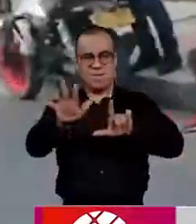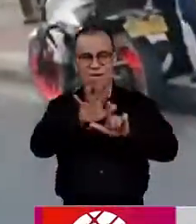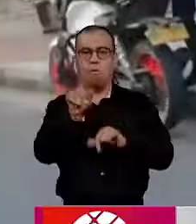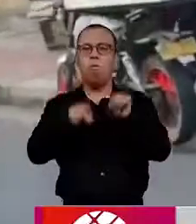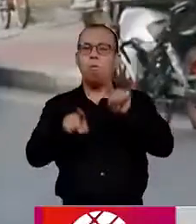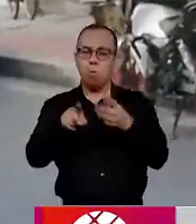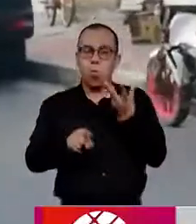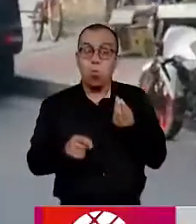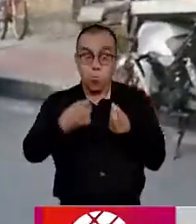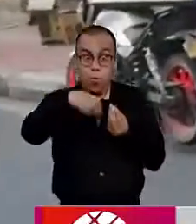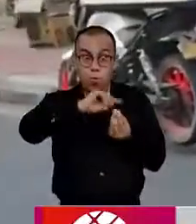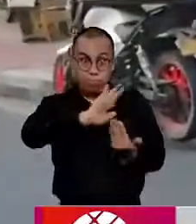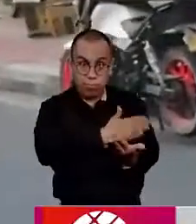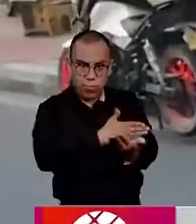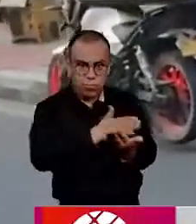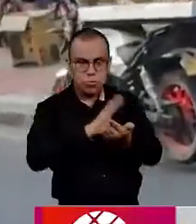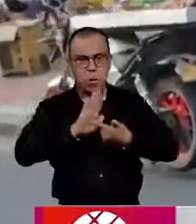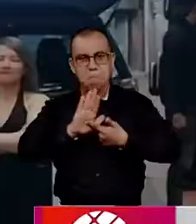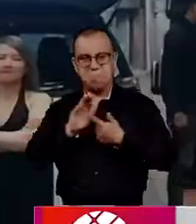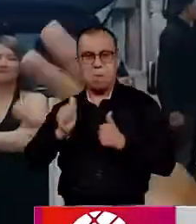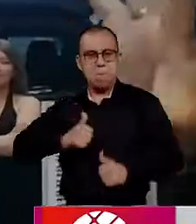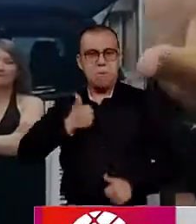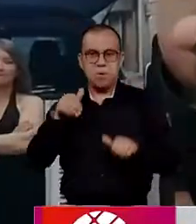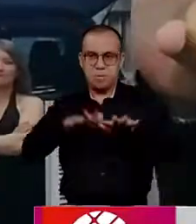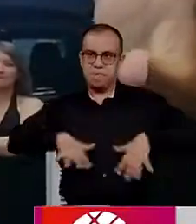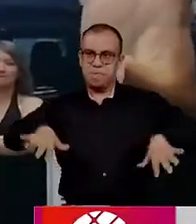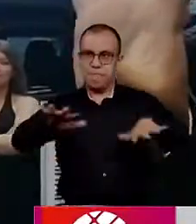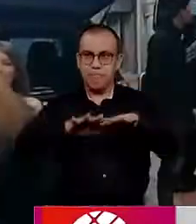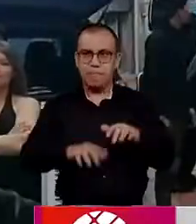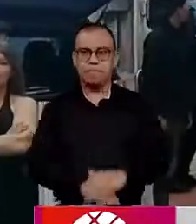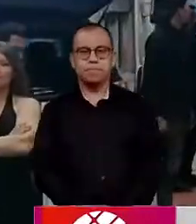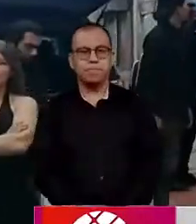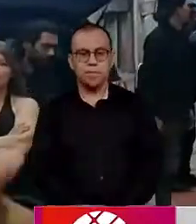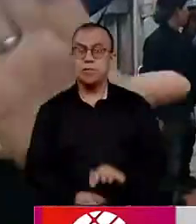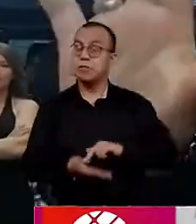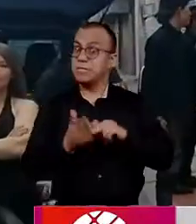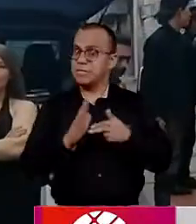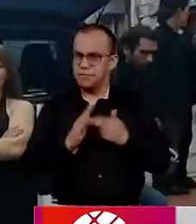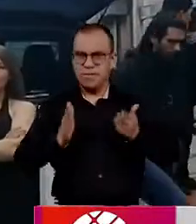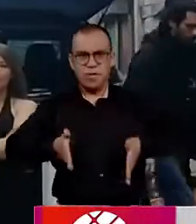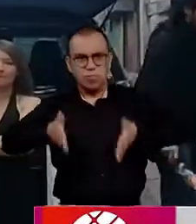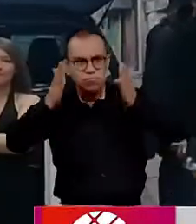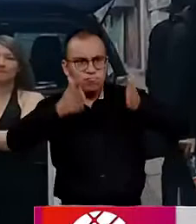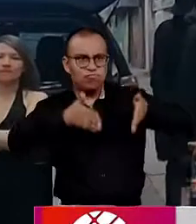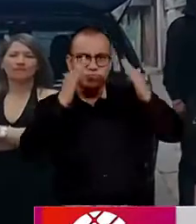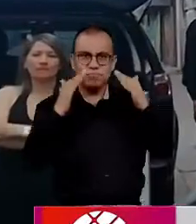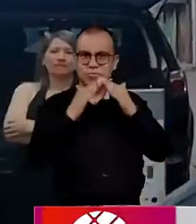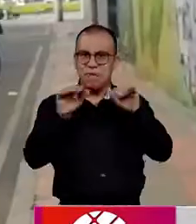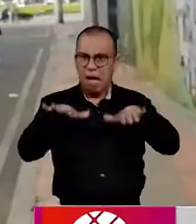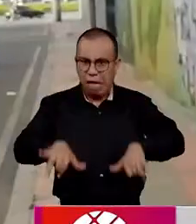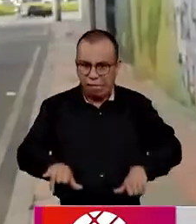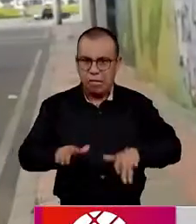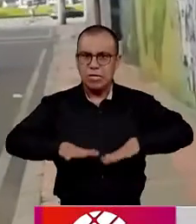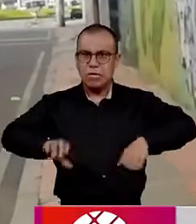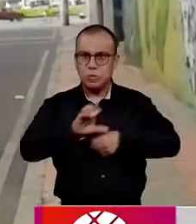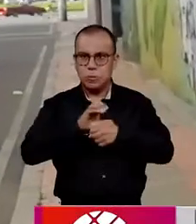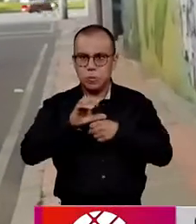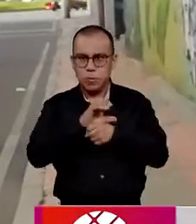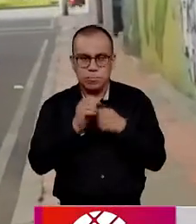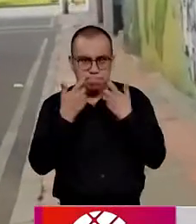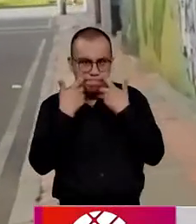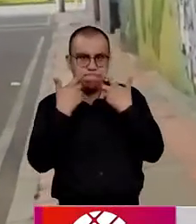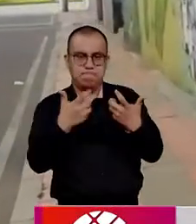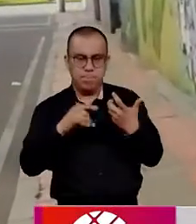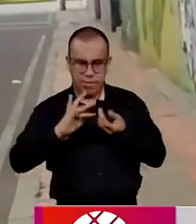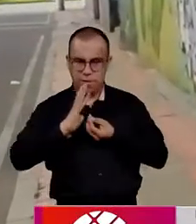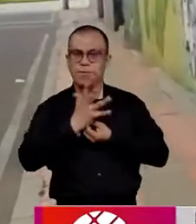algunos grupos musicales. Esto se ve bastante urbano, bastante rural, muy bacano, muy bonito. No solamente se resalta un